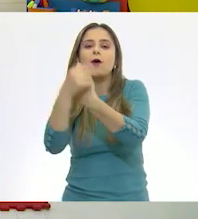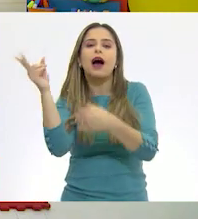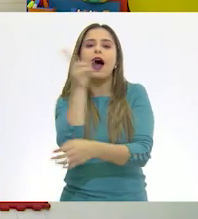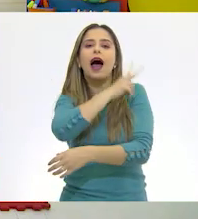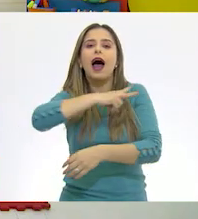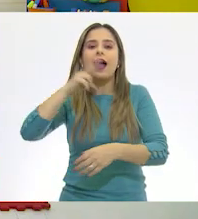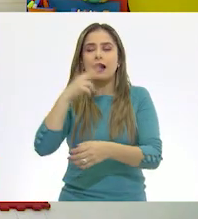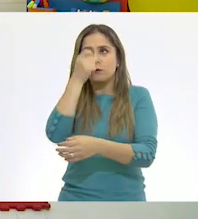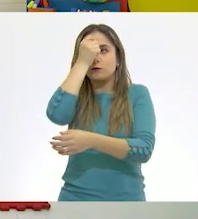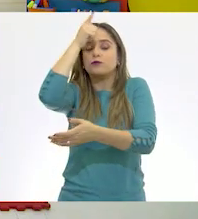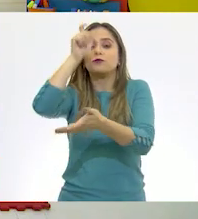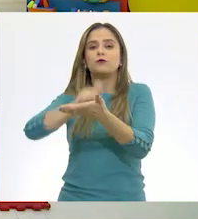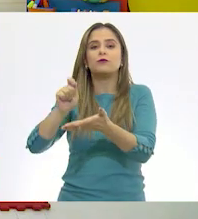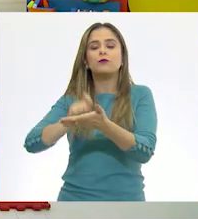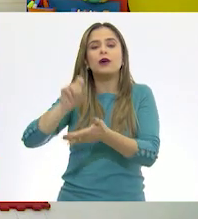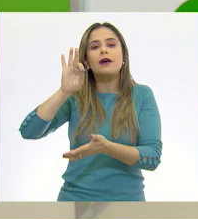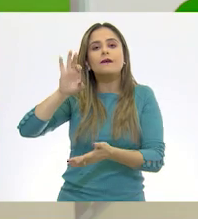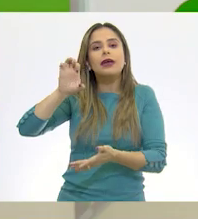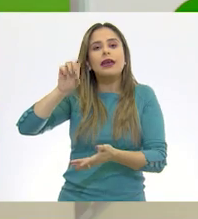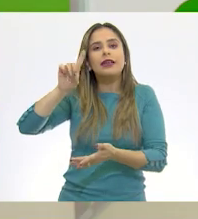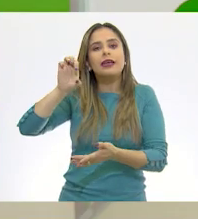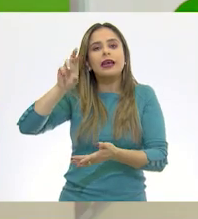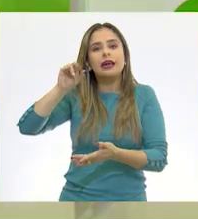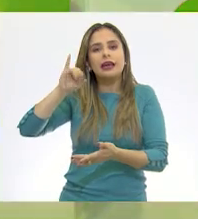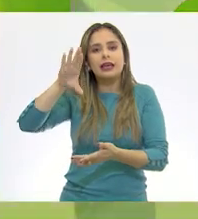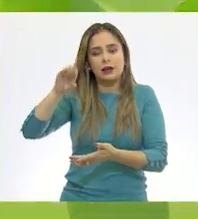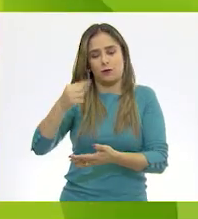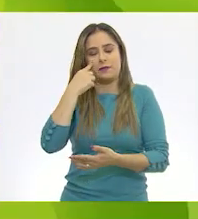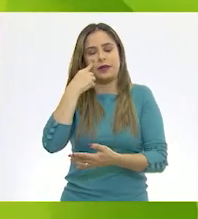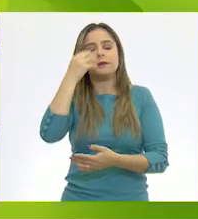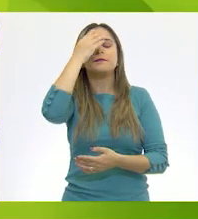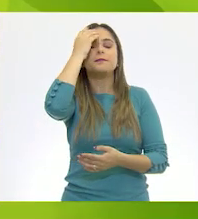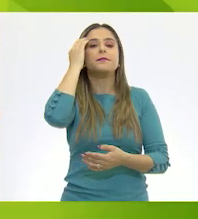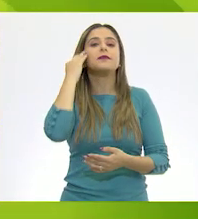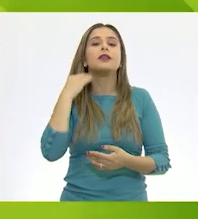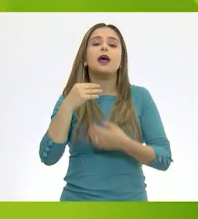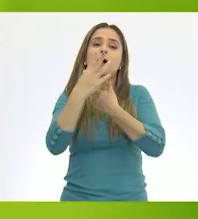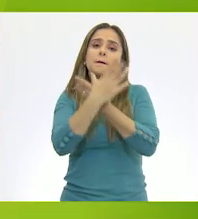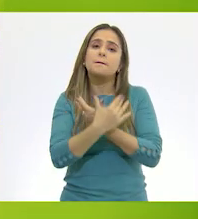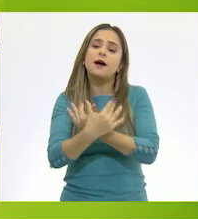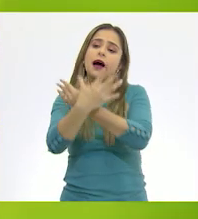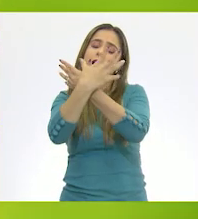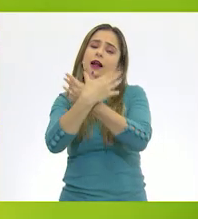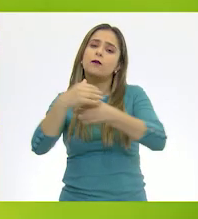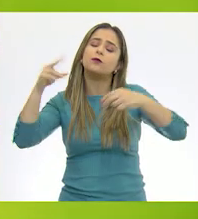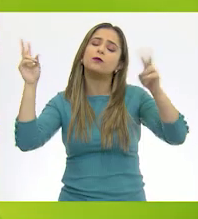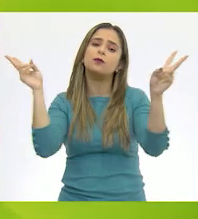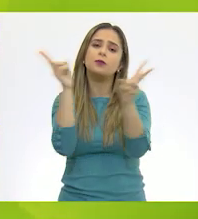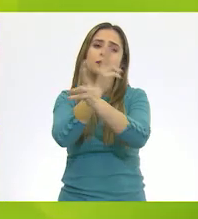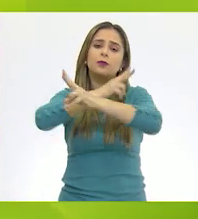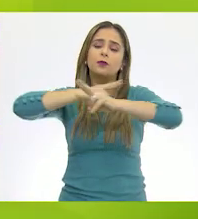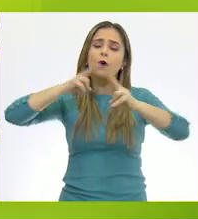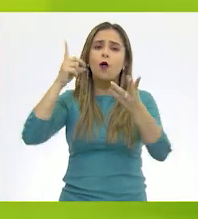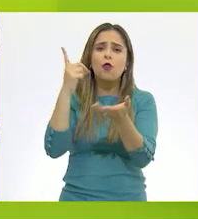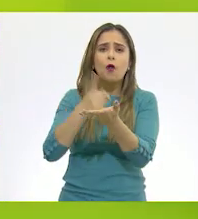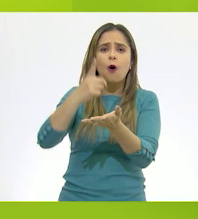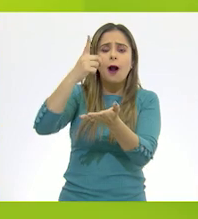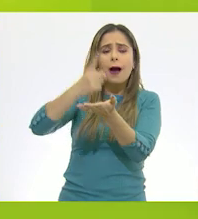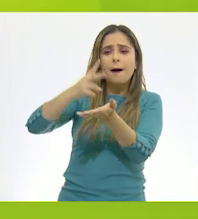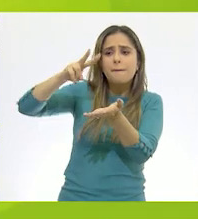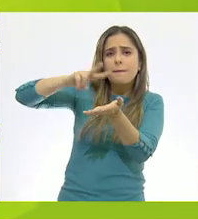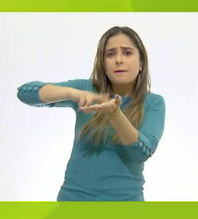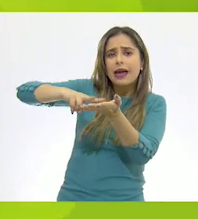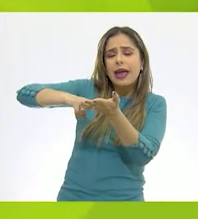de Federico García Lorca. Y dice así: Mariposa del aire, dorada y verde, luz